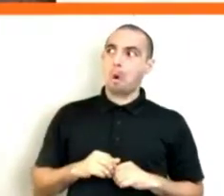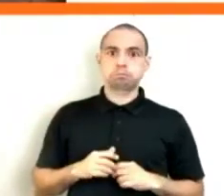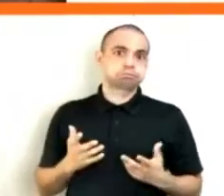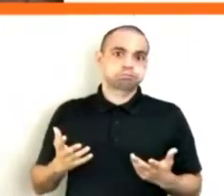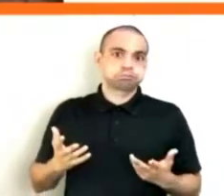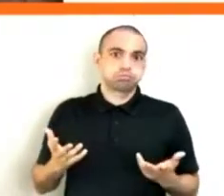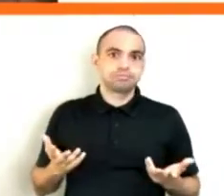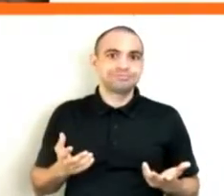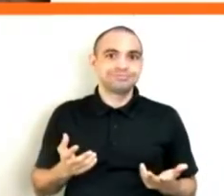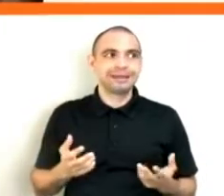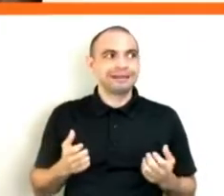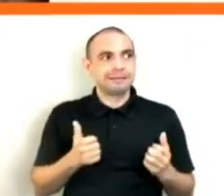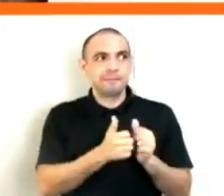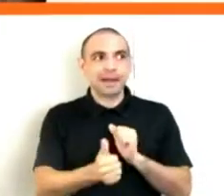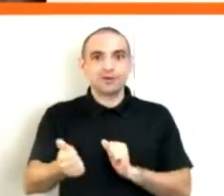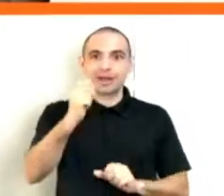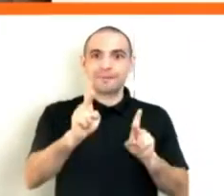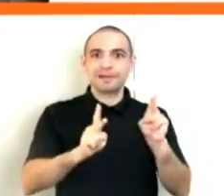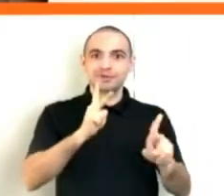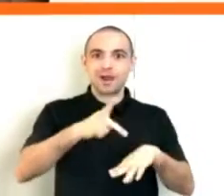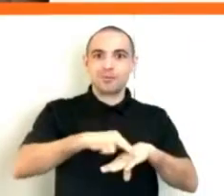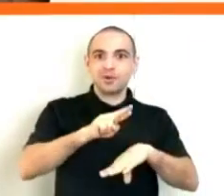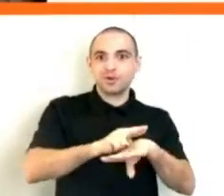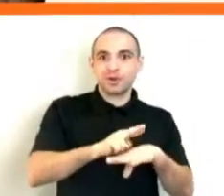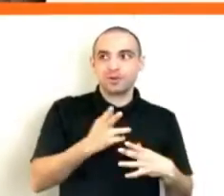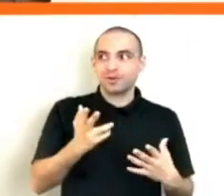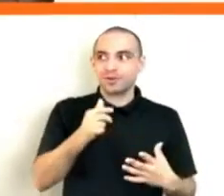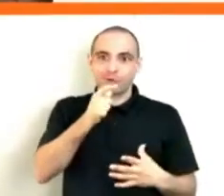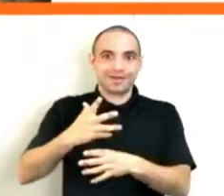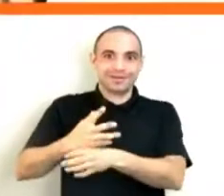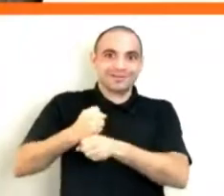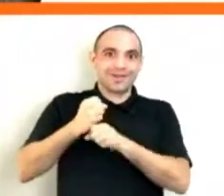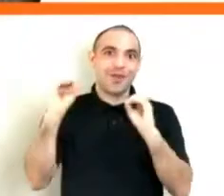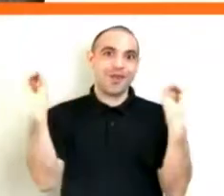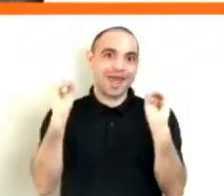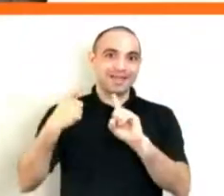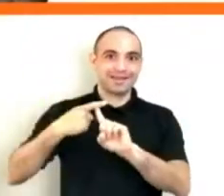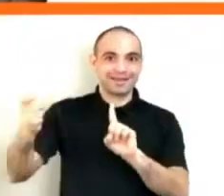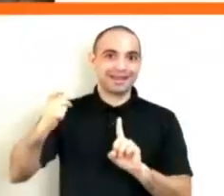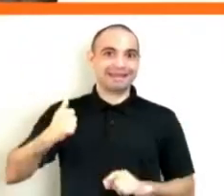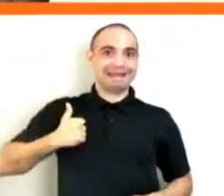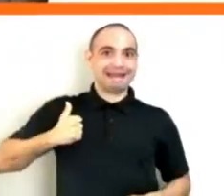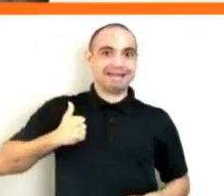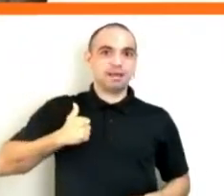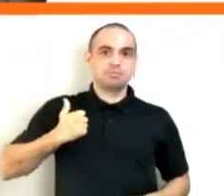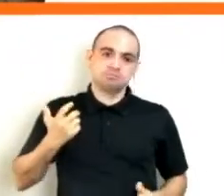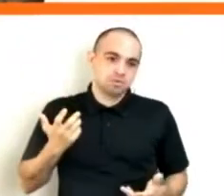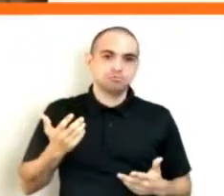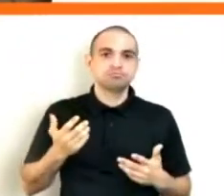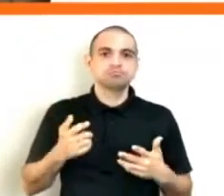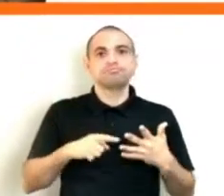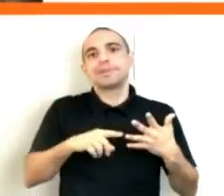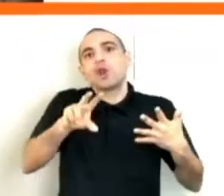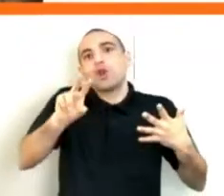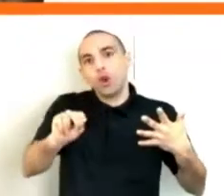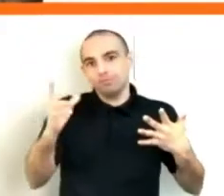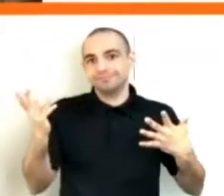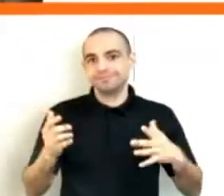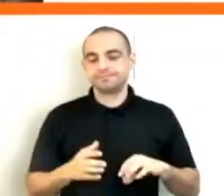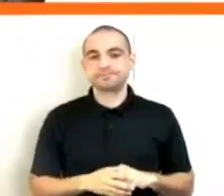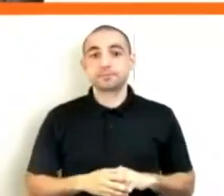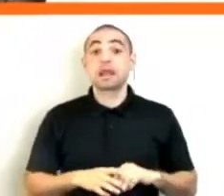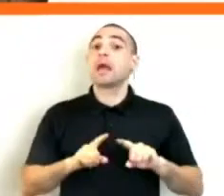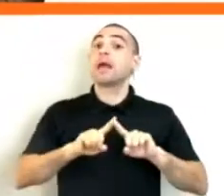Rico no debe estar recibiendo ningún tipo de desempleo en Canadá, así que usted marca que no. La razón por la que está ahí, como le mencioné, es porque el gobierno federal lo